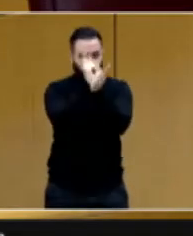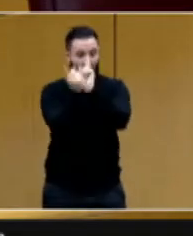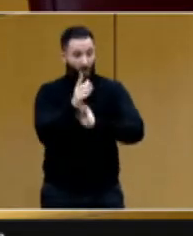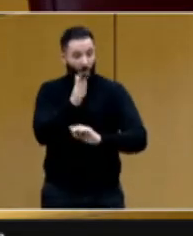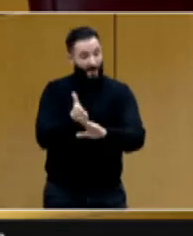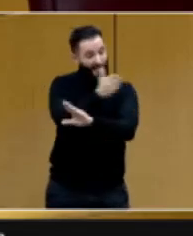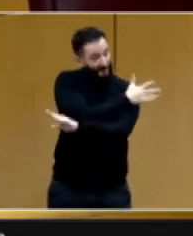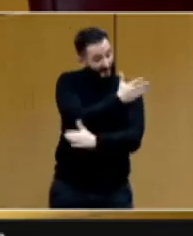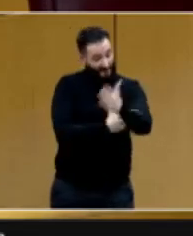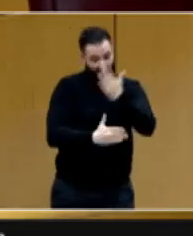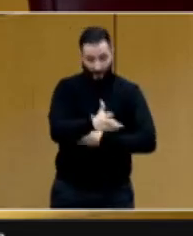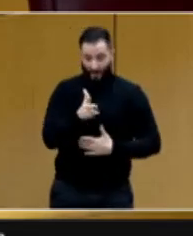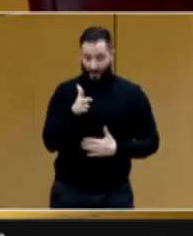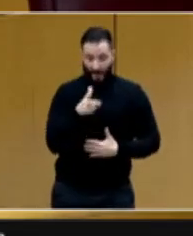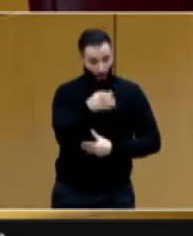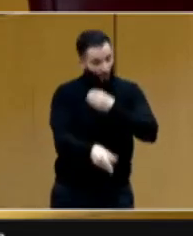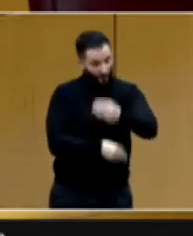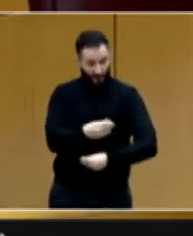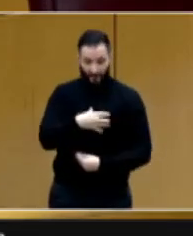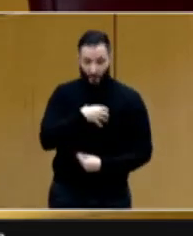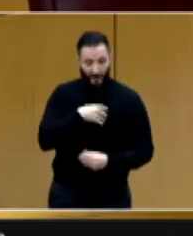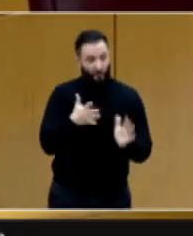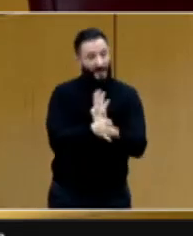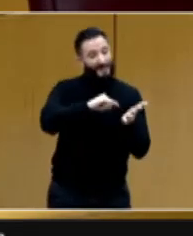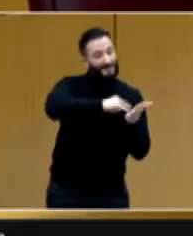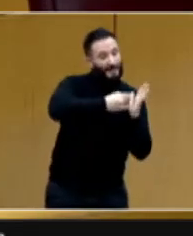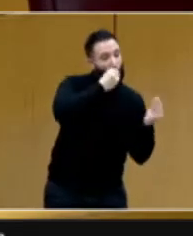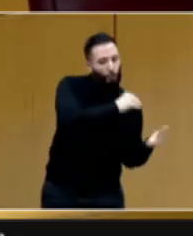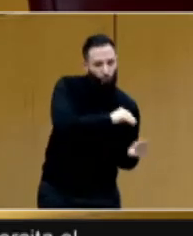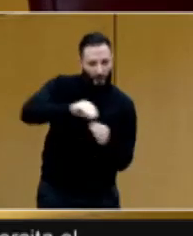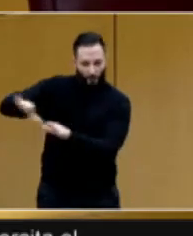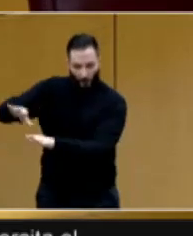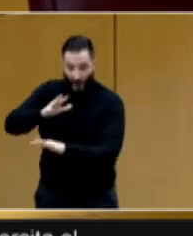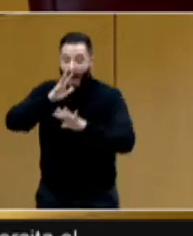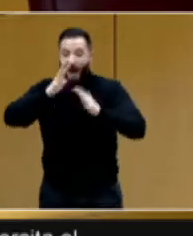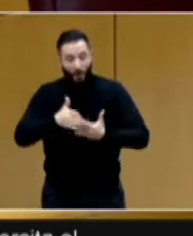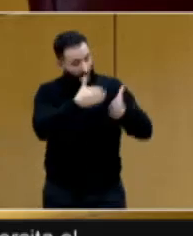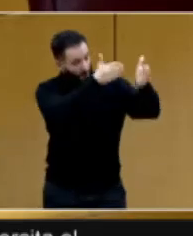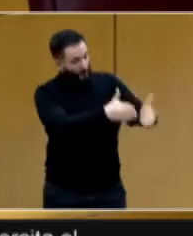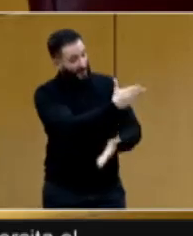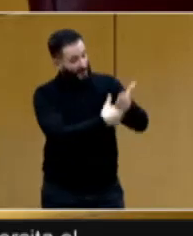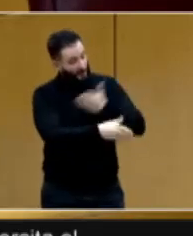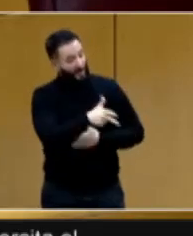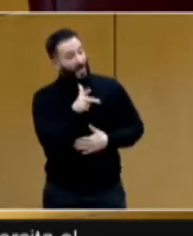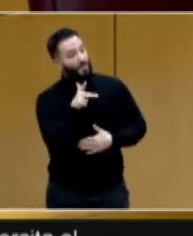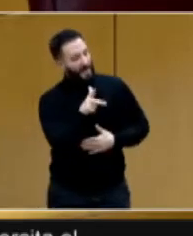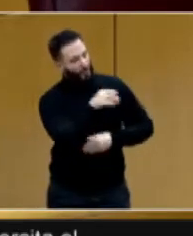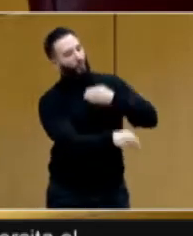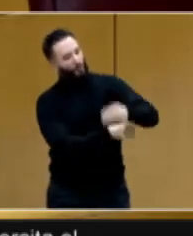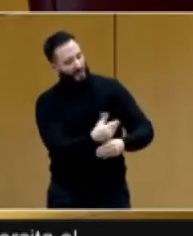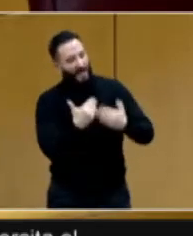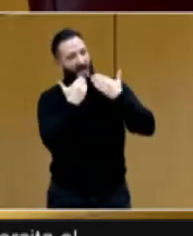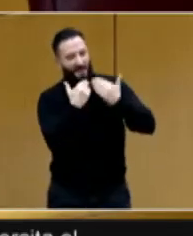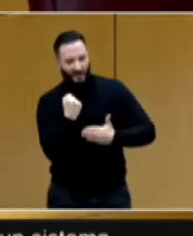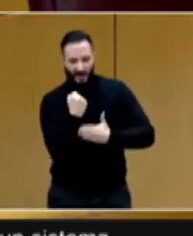ejercitar el derecho se estableció un sistema de sustitución ahora tú ejerces ese derecho con los apoyos y